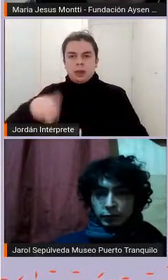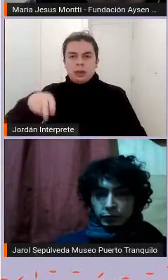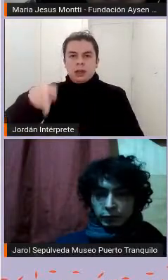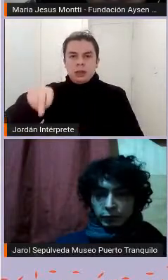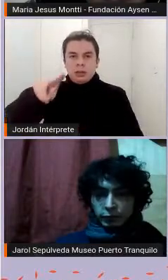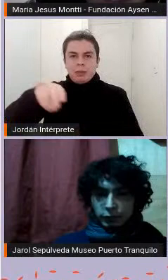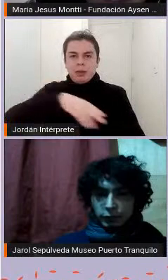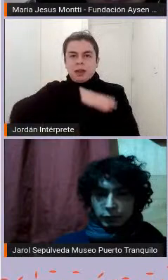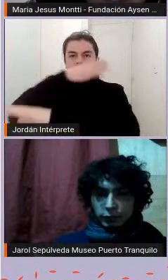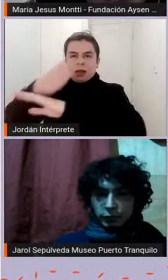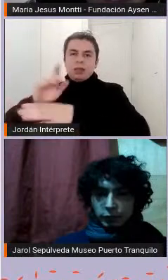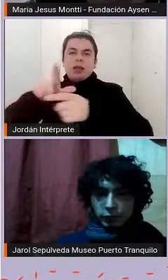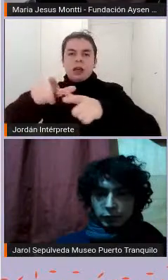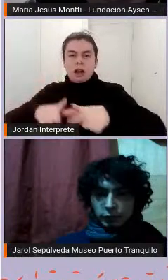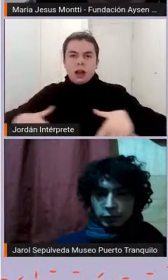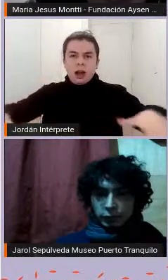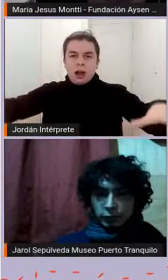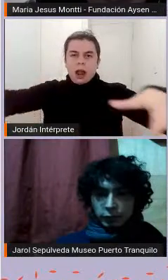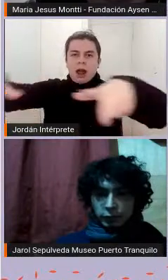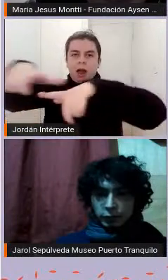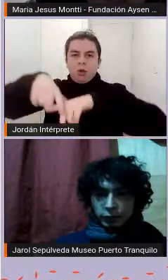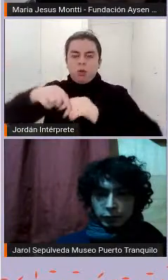Rafael.